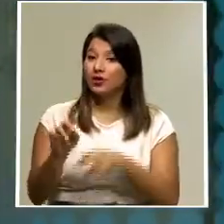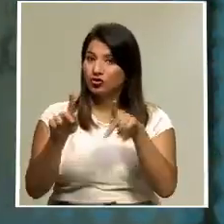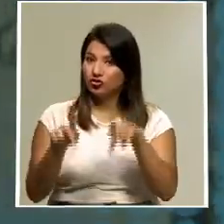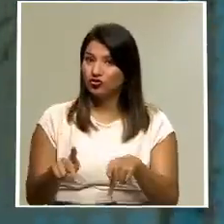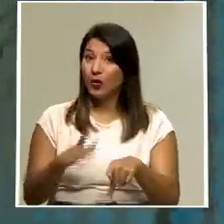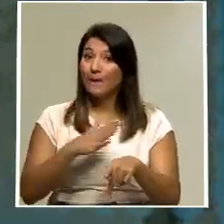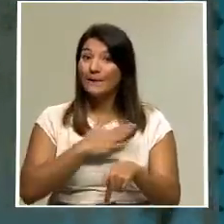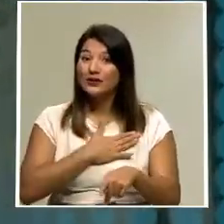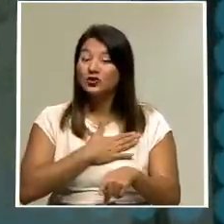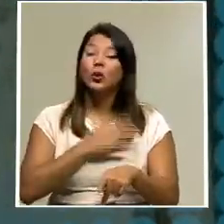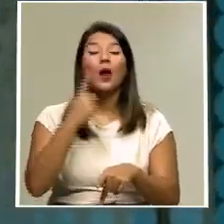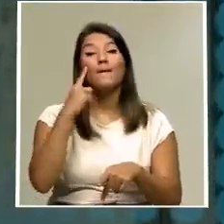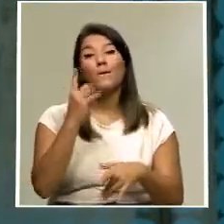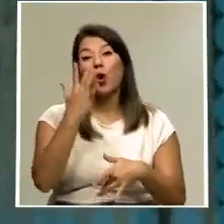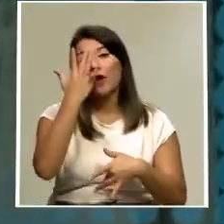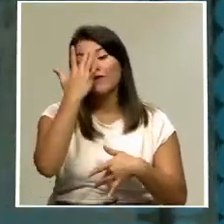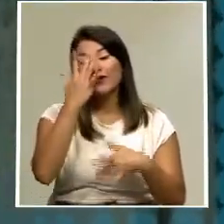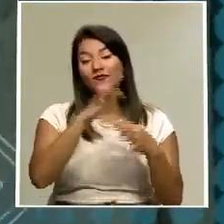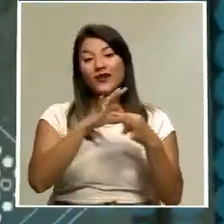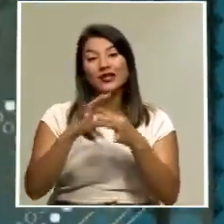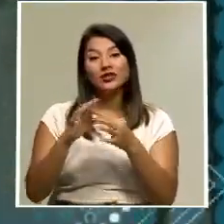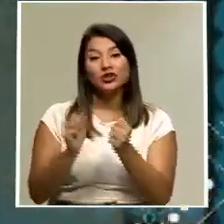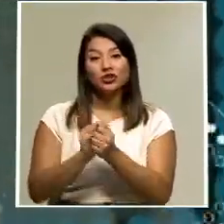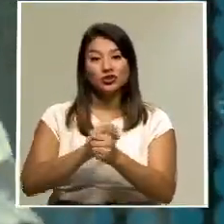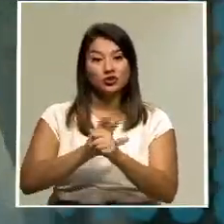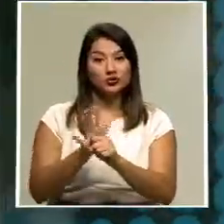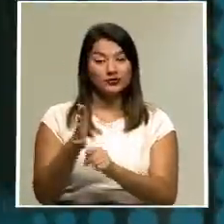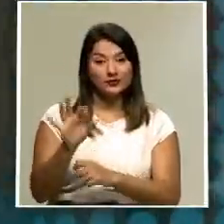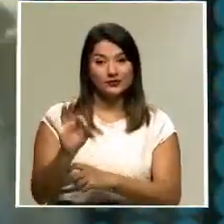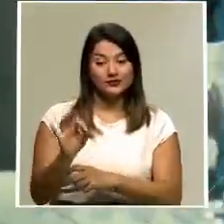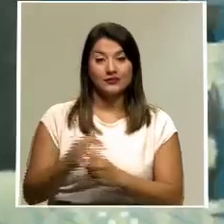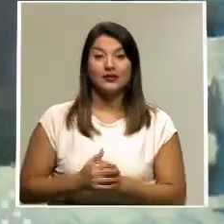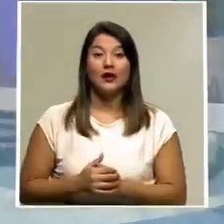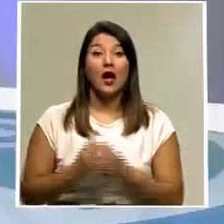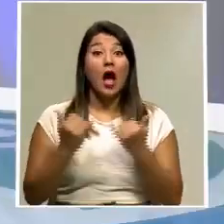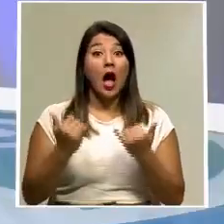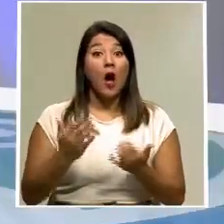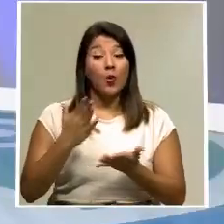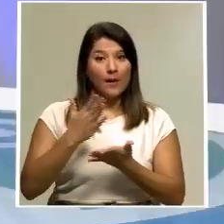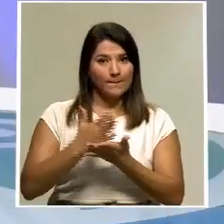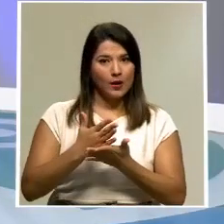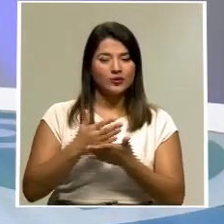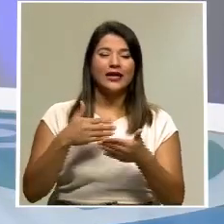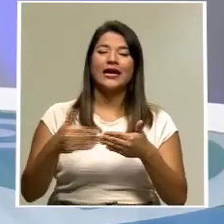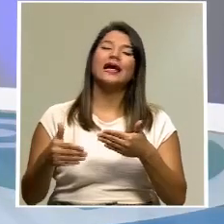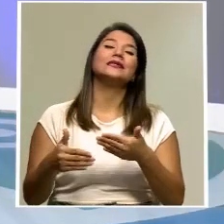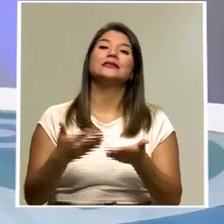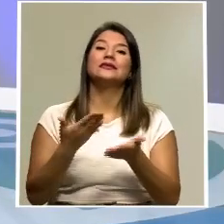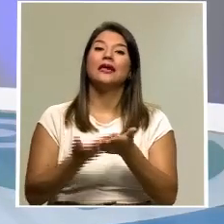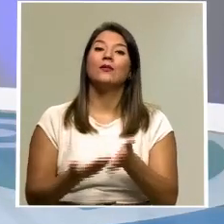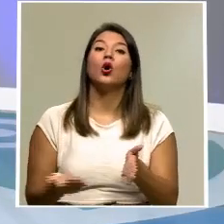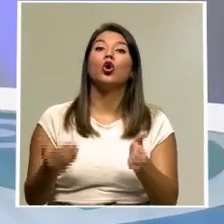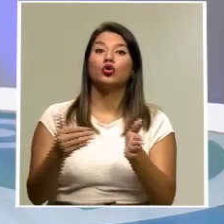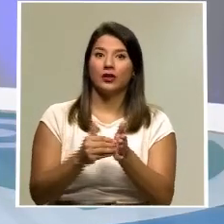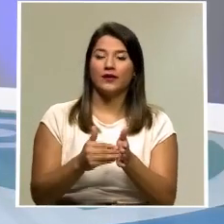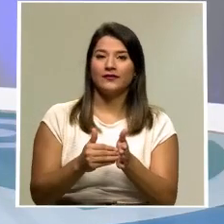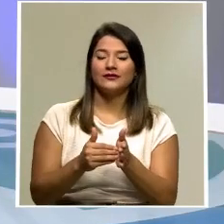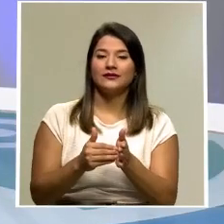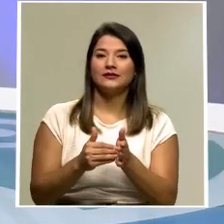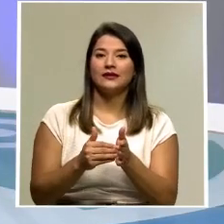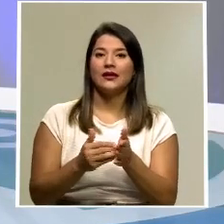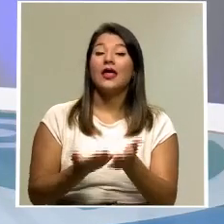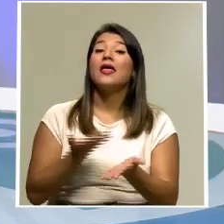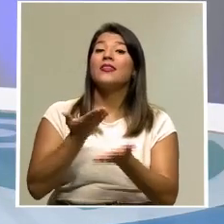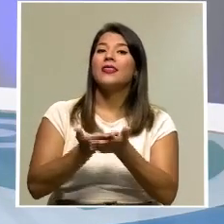personas por causas relacionadas al virus. Vamos a una pausa y al volver le ofrecemos